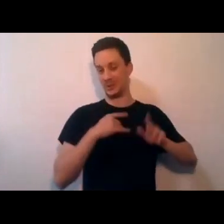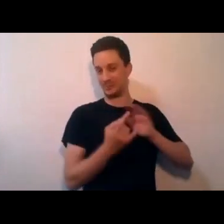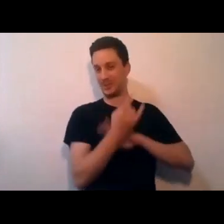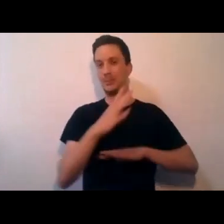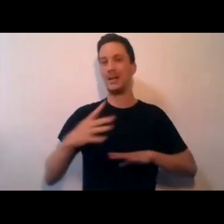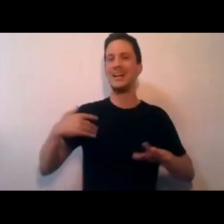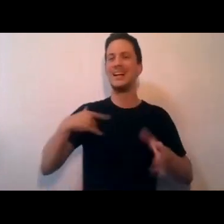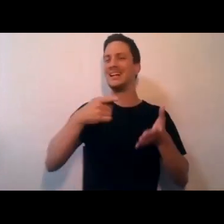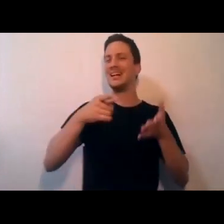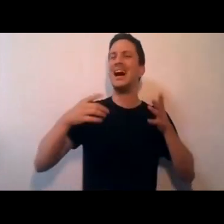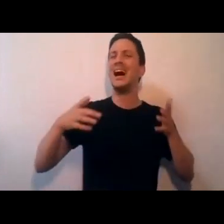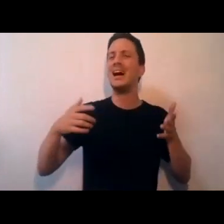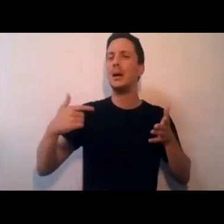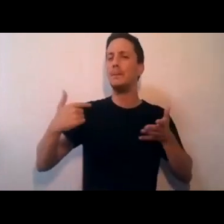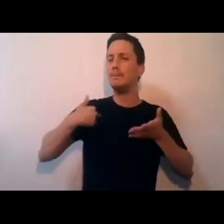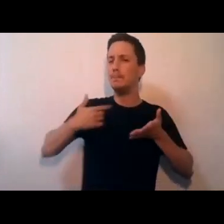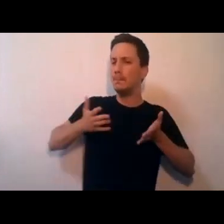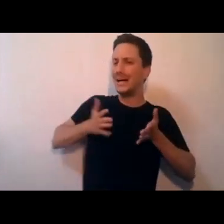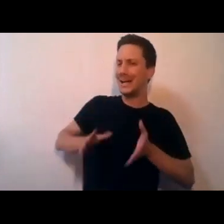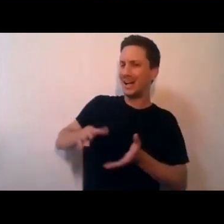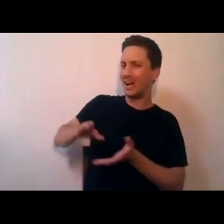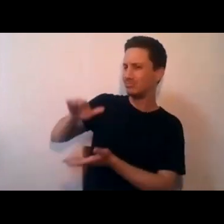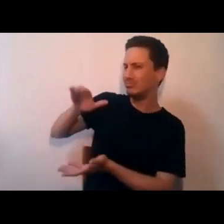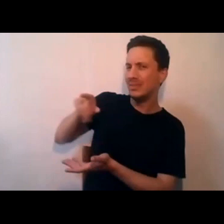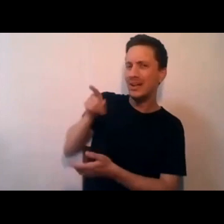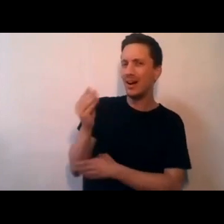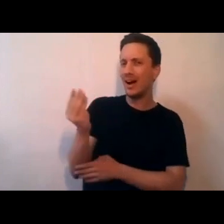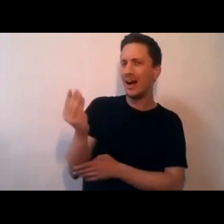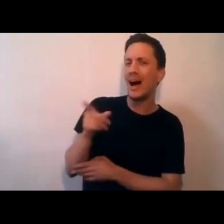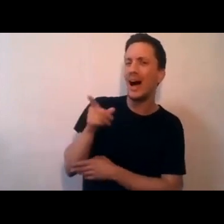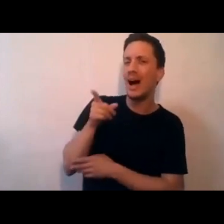la piel? Esto es un tema muy amplio,